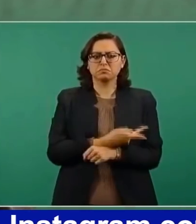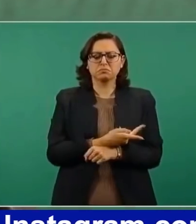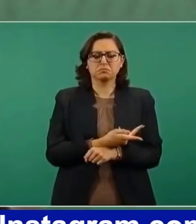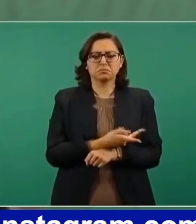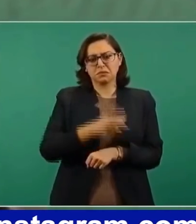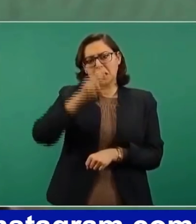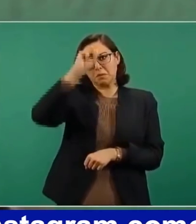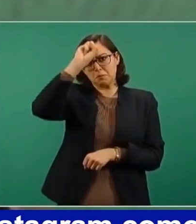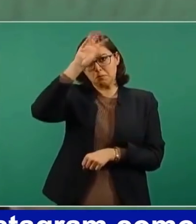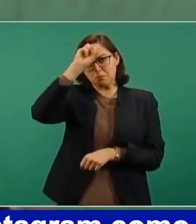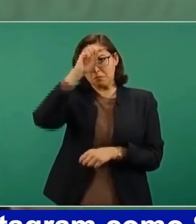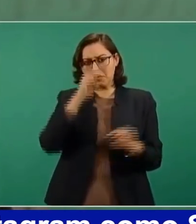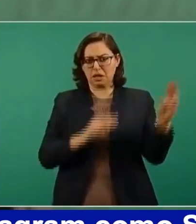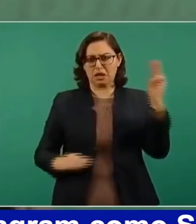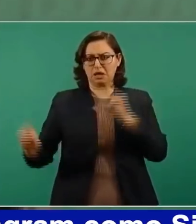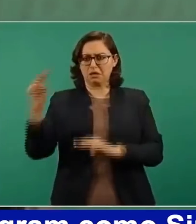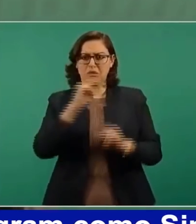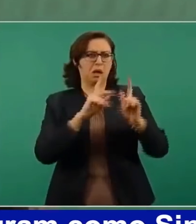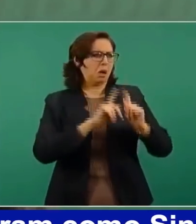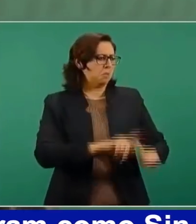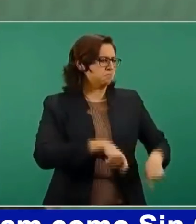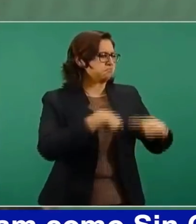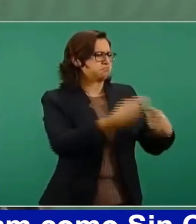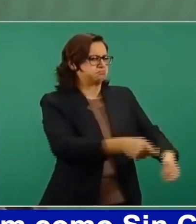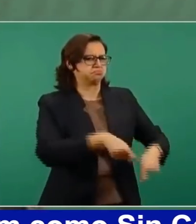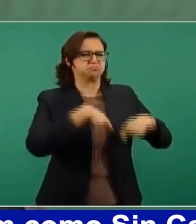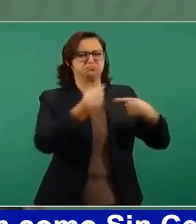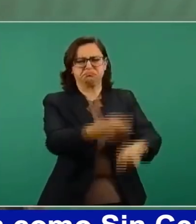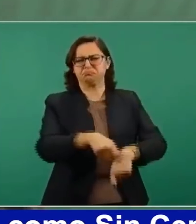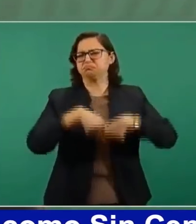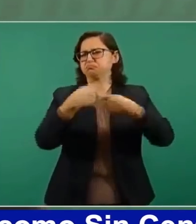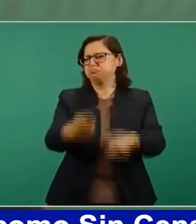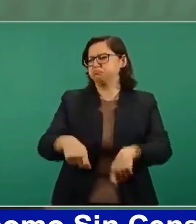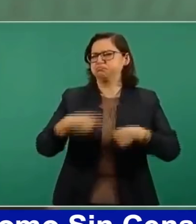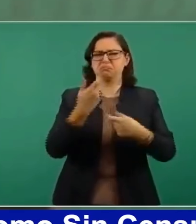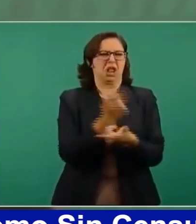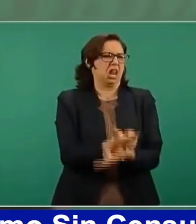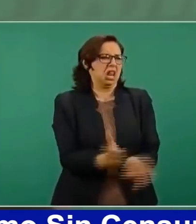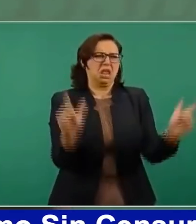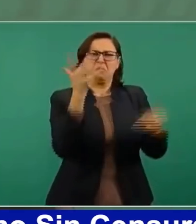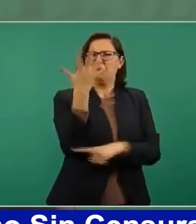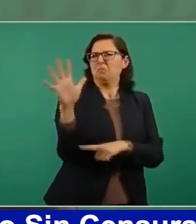concesiones mineras, ahora son defensores del medio ambiente.